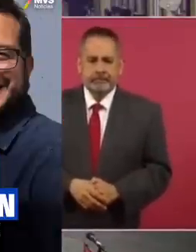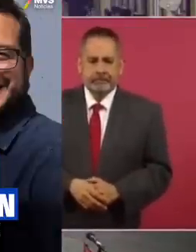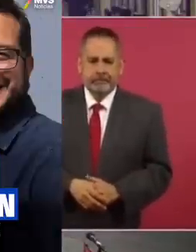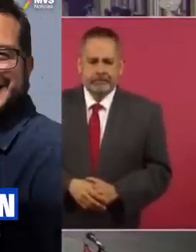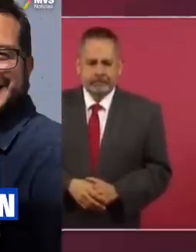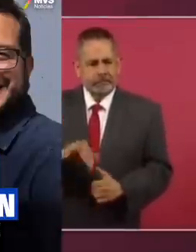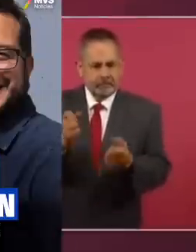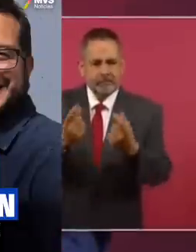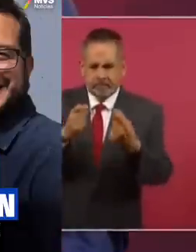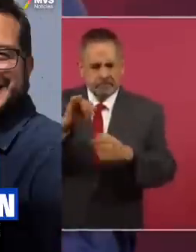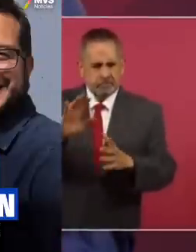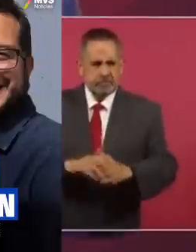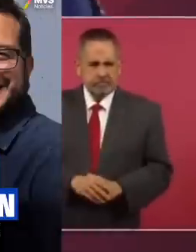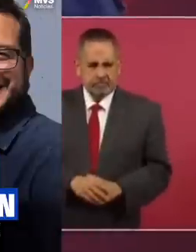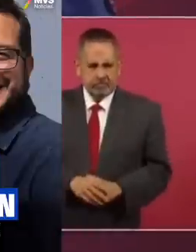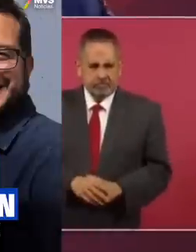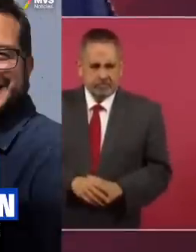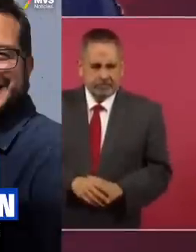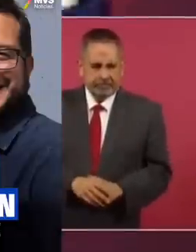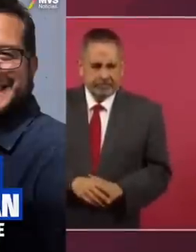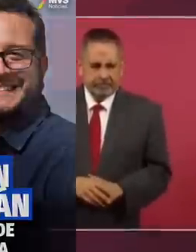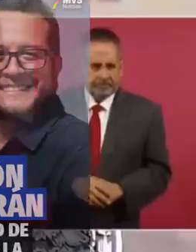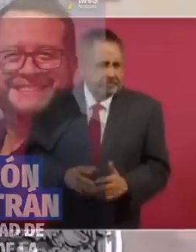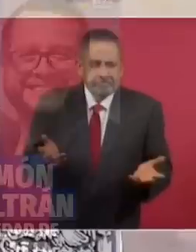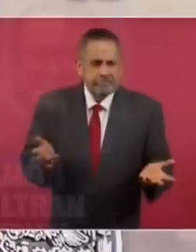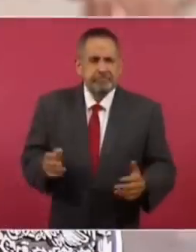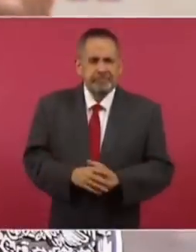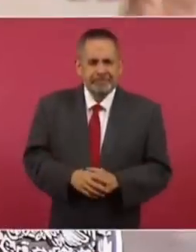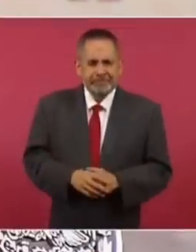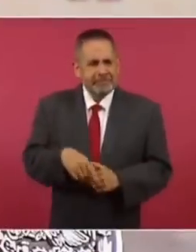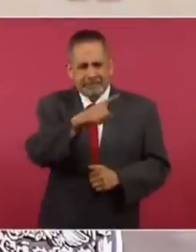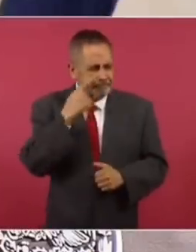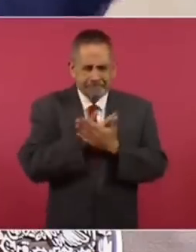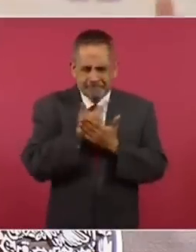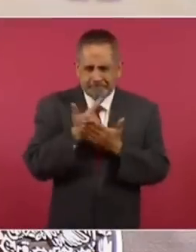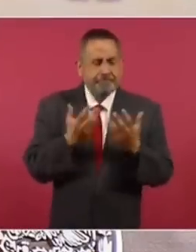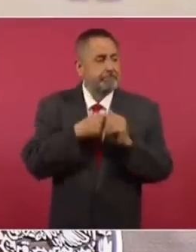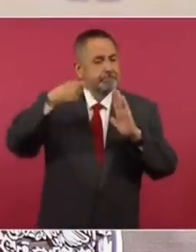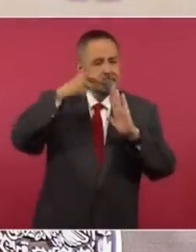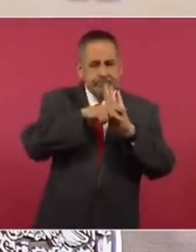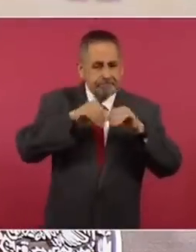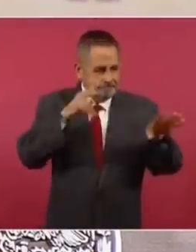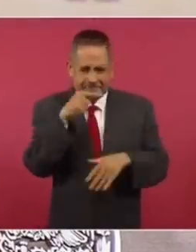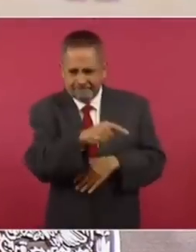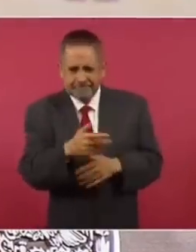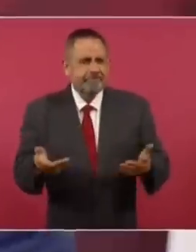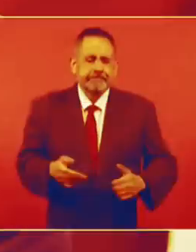Sí, sí, algunos sí. Y pero hagan la cuenta, vean el reportaje.